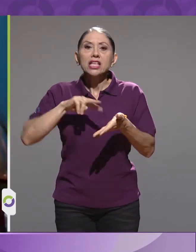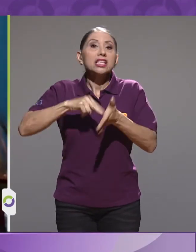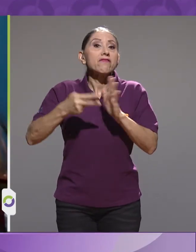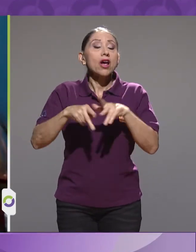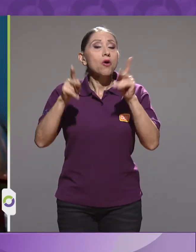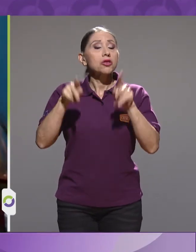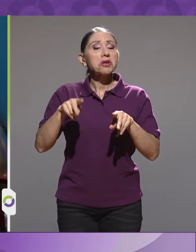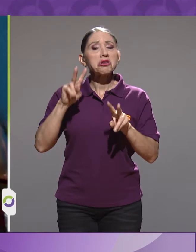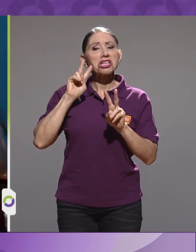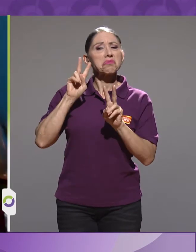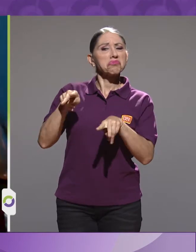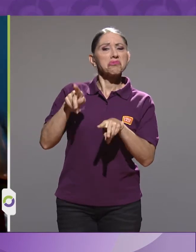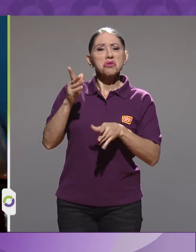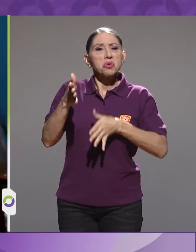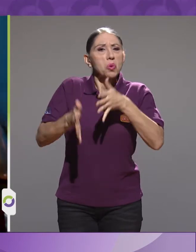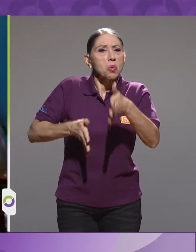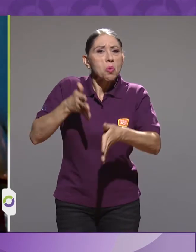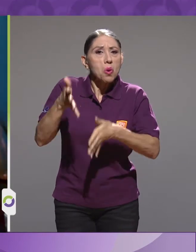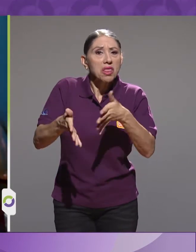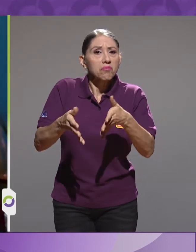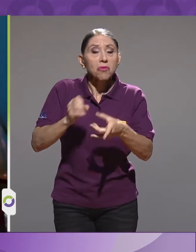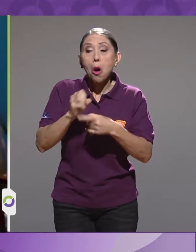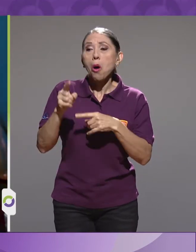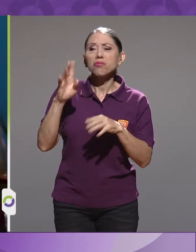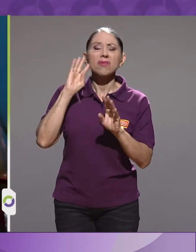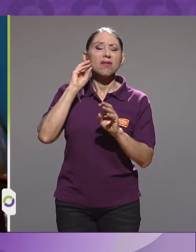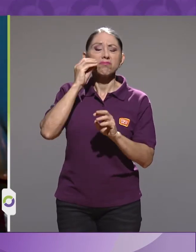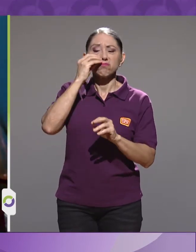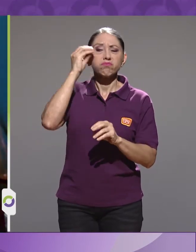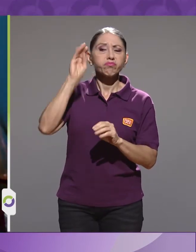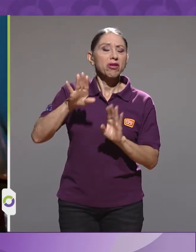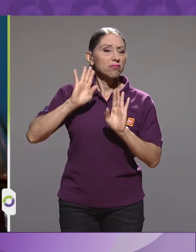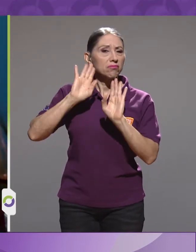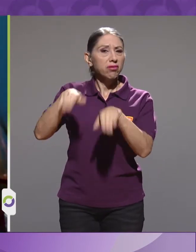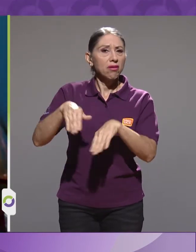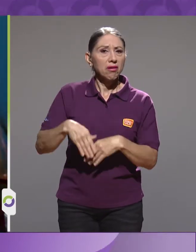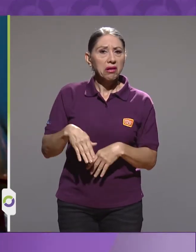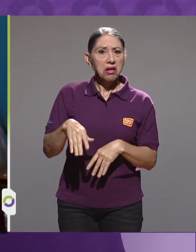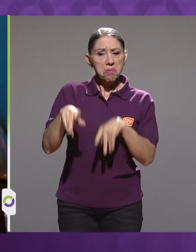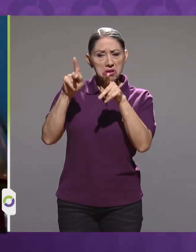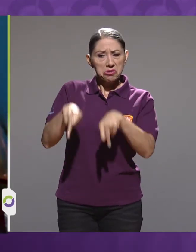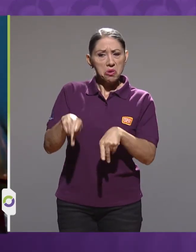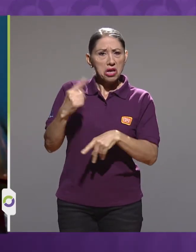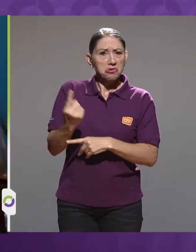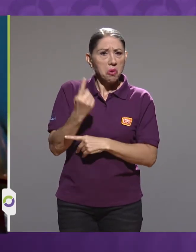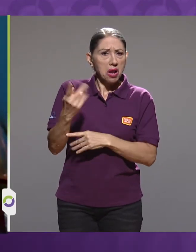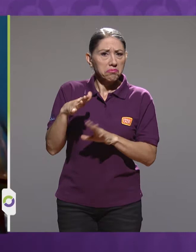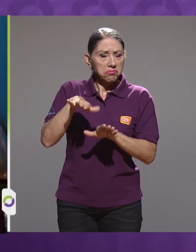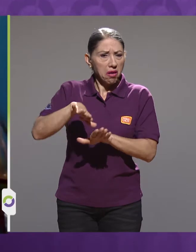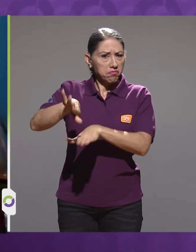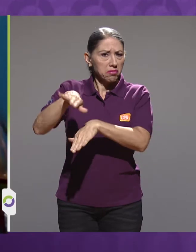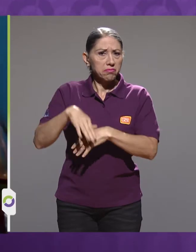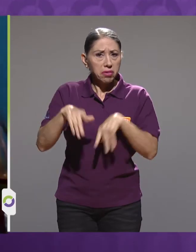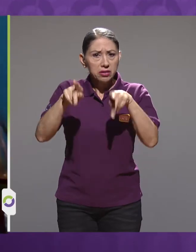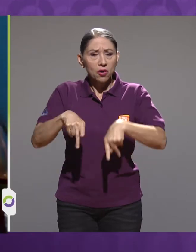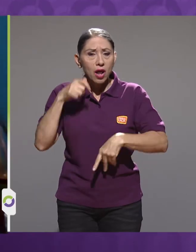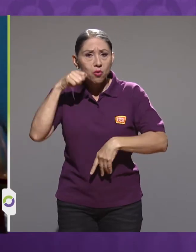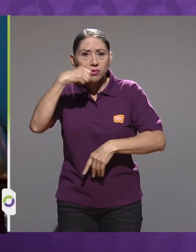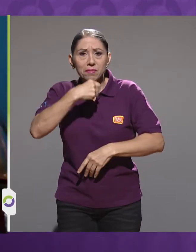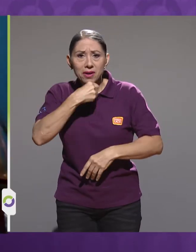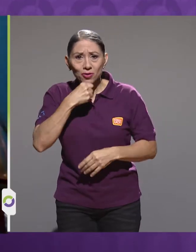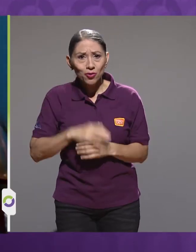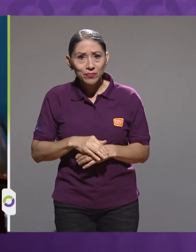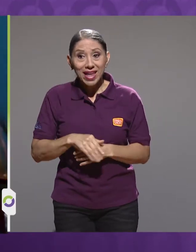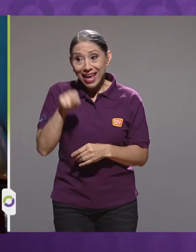de descuido, de omisión, de desamparo, de indefensión de una persona adulta mayor que